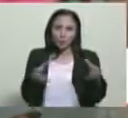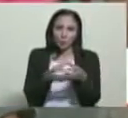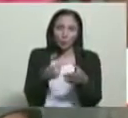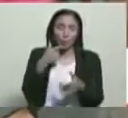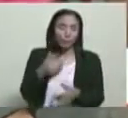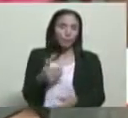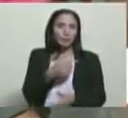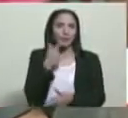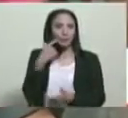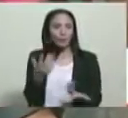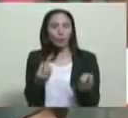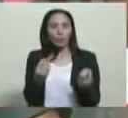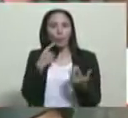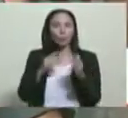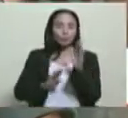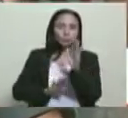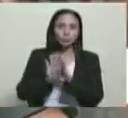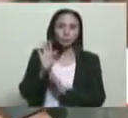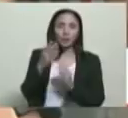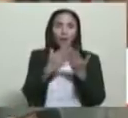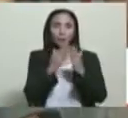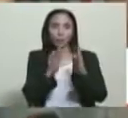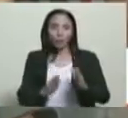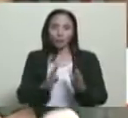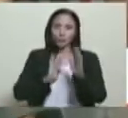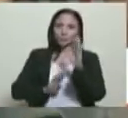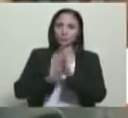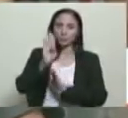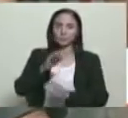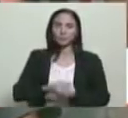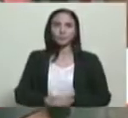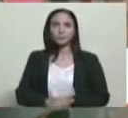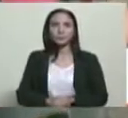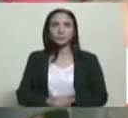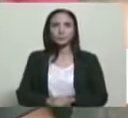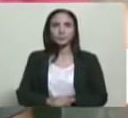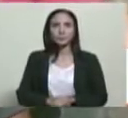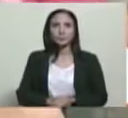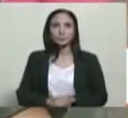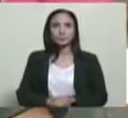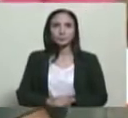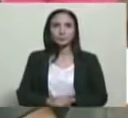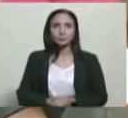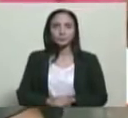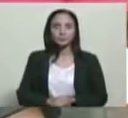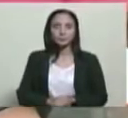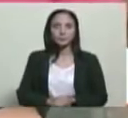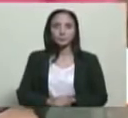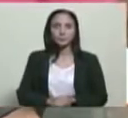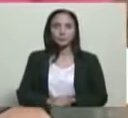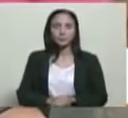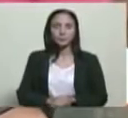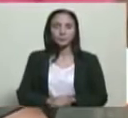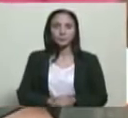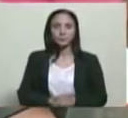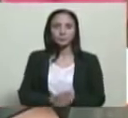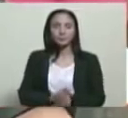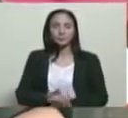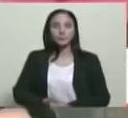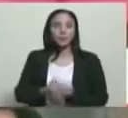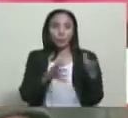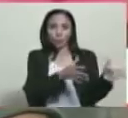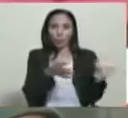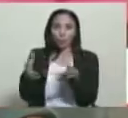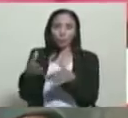Organización Continental Latinoamericana y Caribeña de Estudiantes, que la Federación Venezolana de Estudiantes de la Enseñanza Media y la Federación Venezolana de Estudiantes